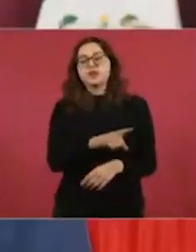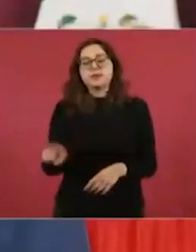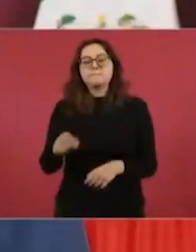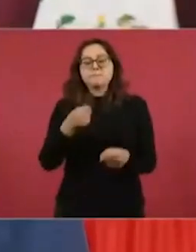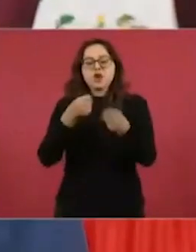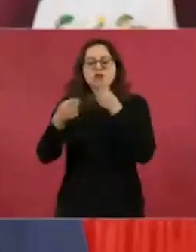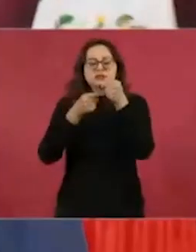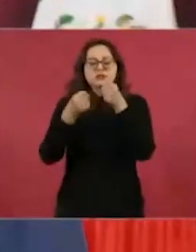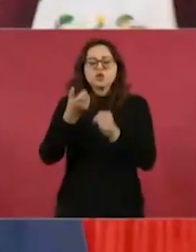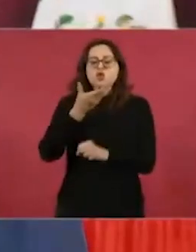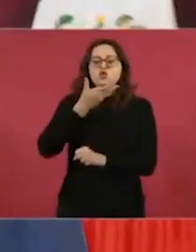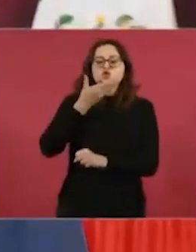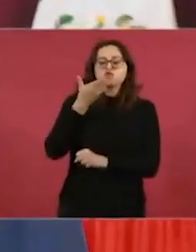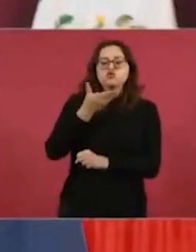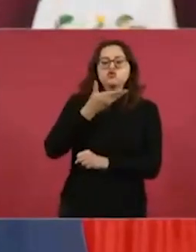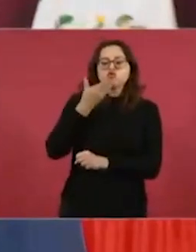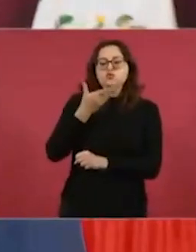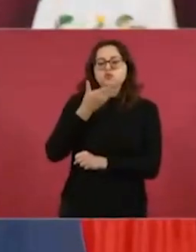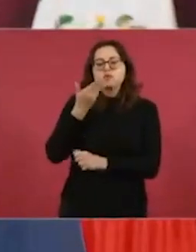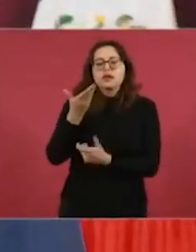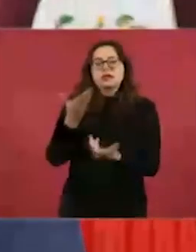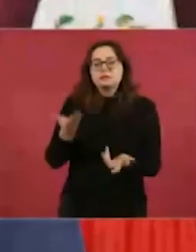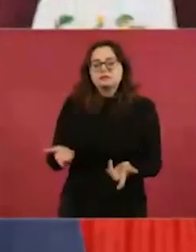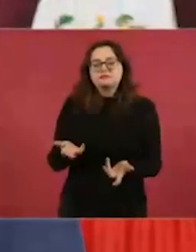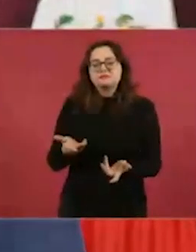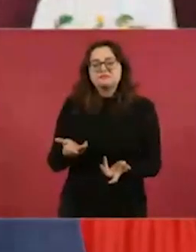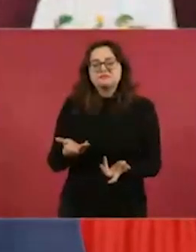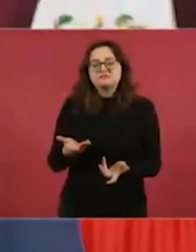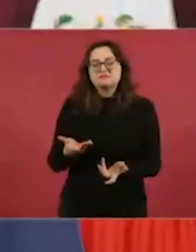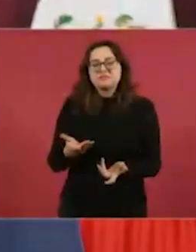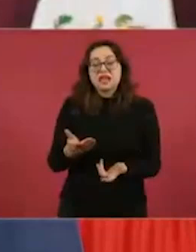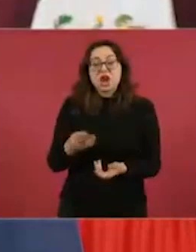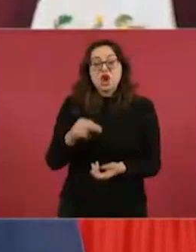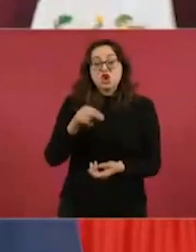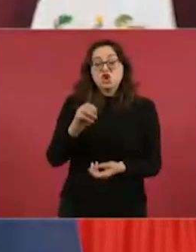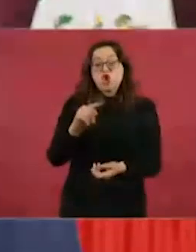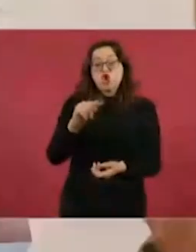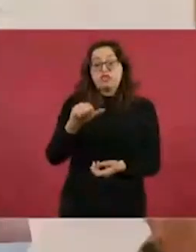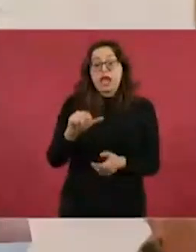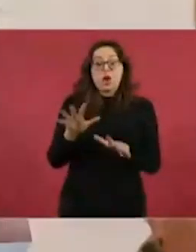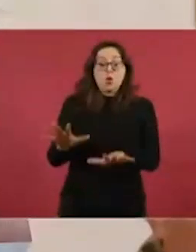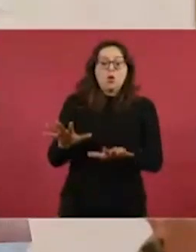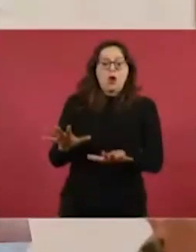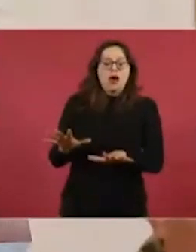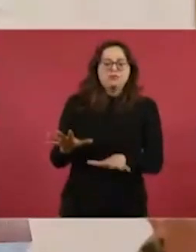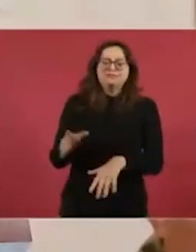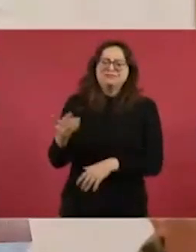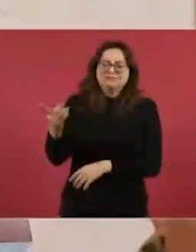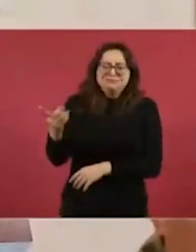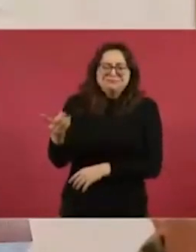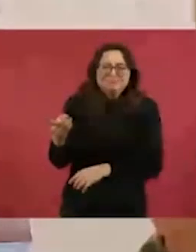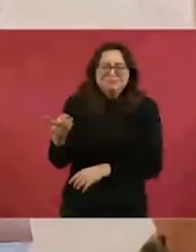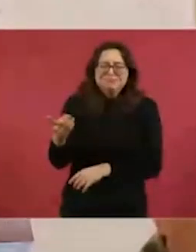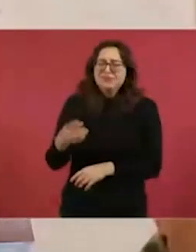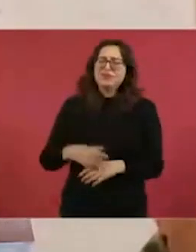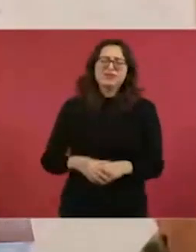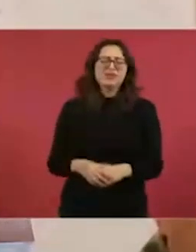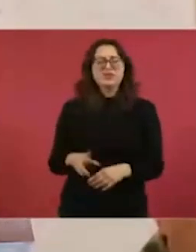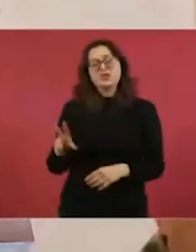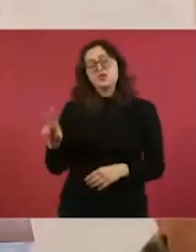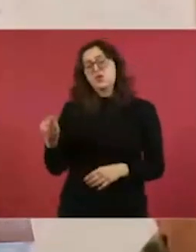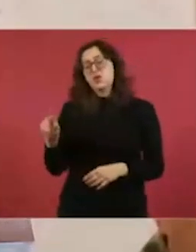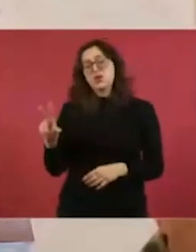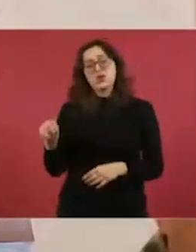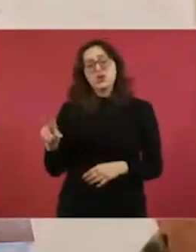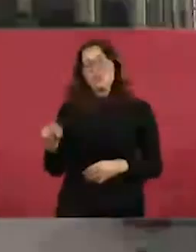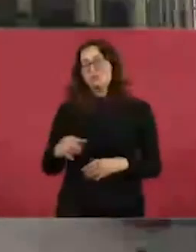lamentable situación en medio de este conflicto armado entre Israel y el grupo terrorista jamás en la franja de Gaza y que bueno,